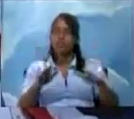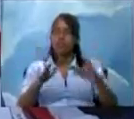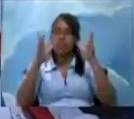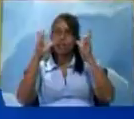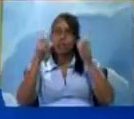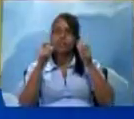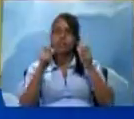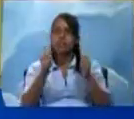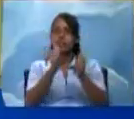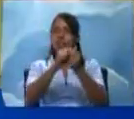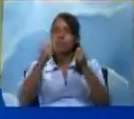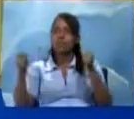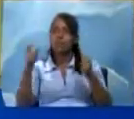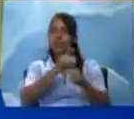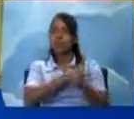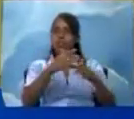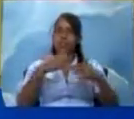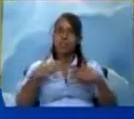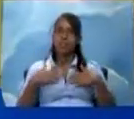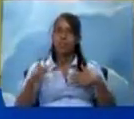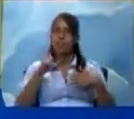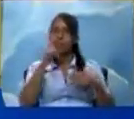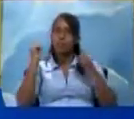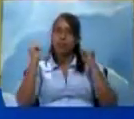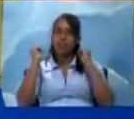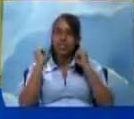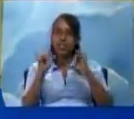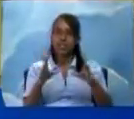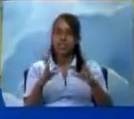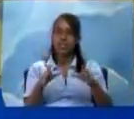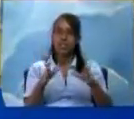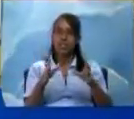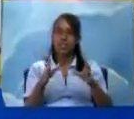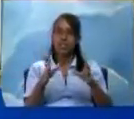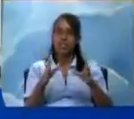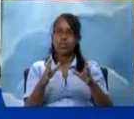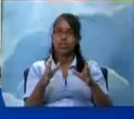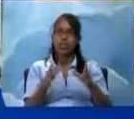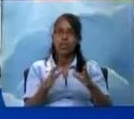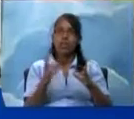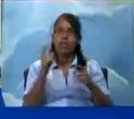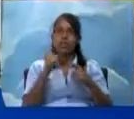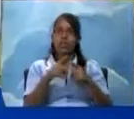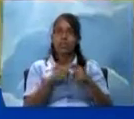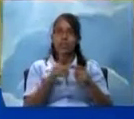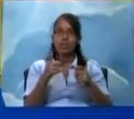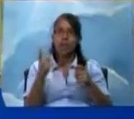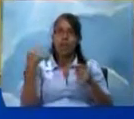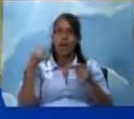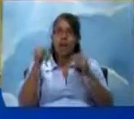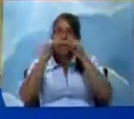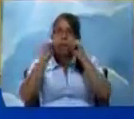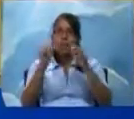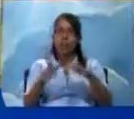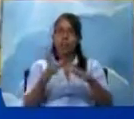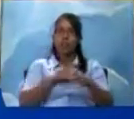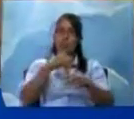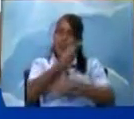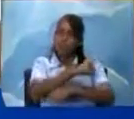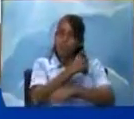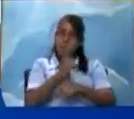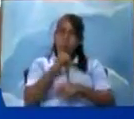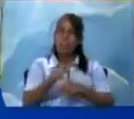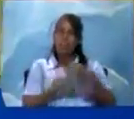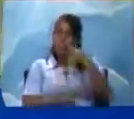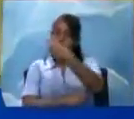Oiga, apartaos de mí, malditos. Fíjense, hay benditos a la derecha